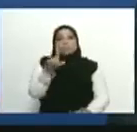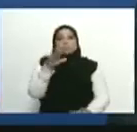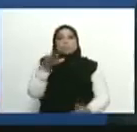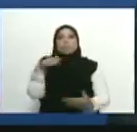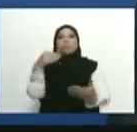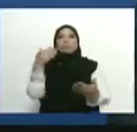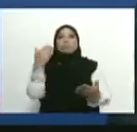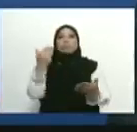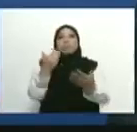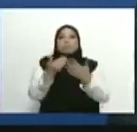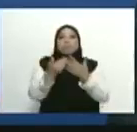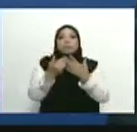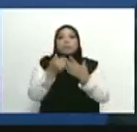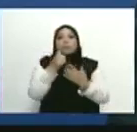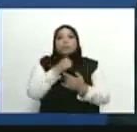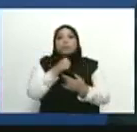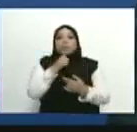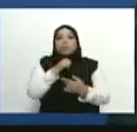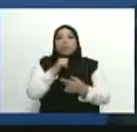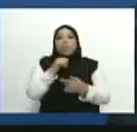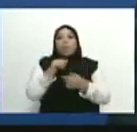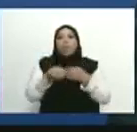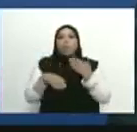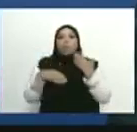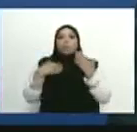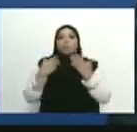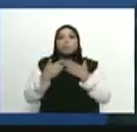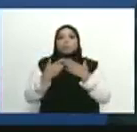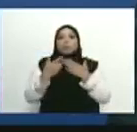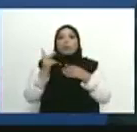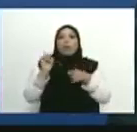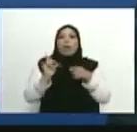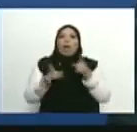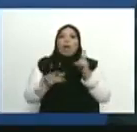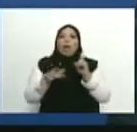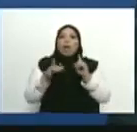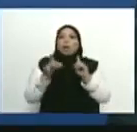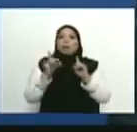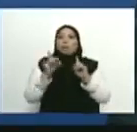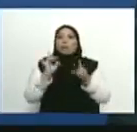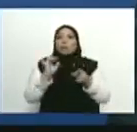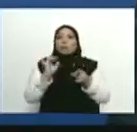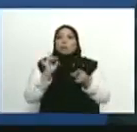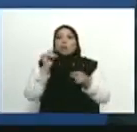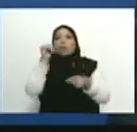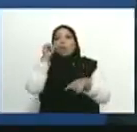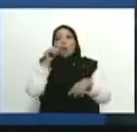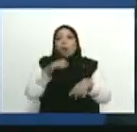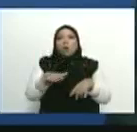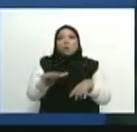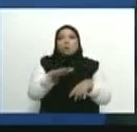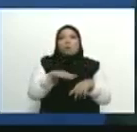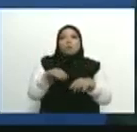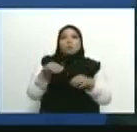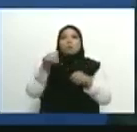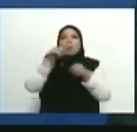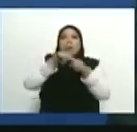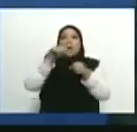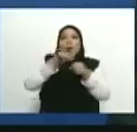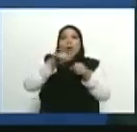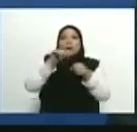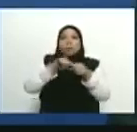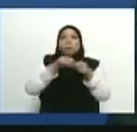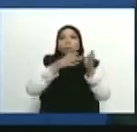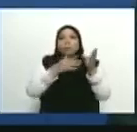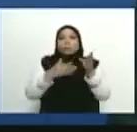Intentaron insistir en que no fuera, intentaron algunos insistir en que el pueblo maracaibero no lo iba a recibir como lo recibió,